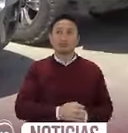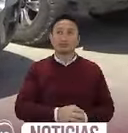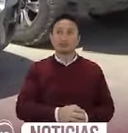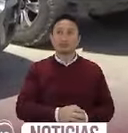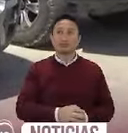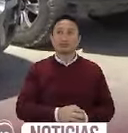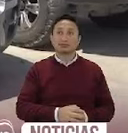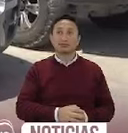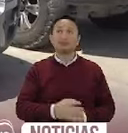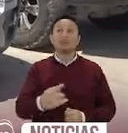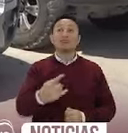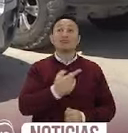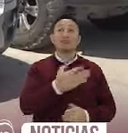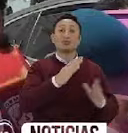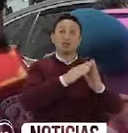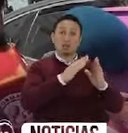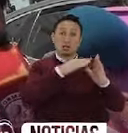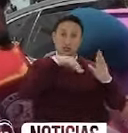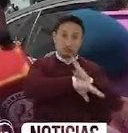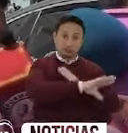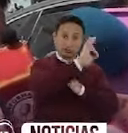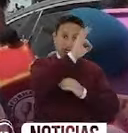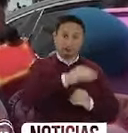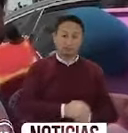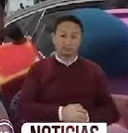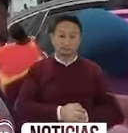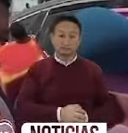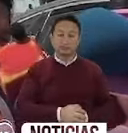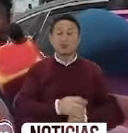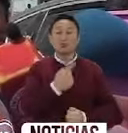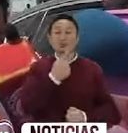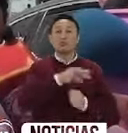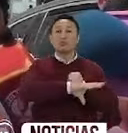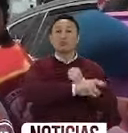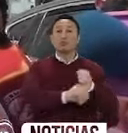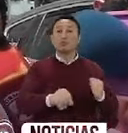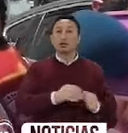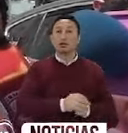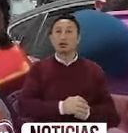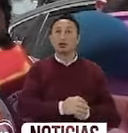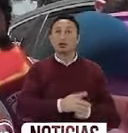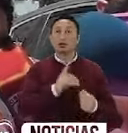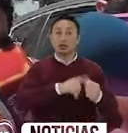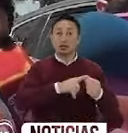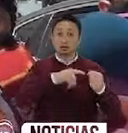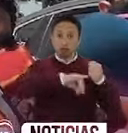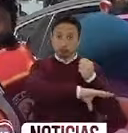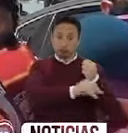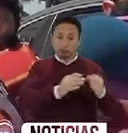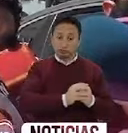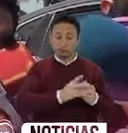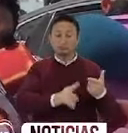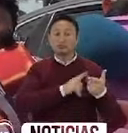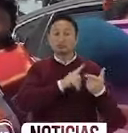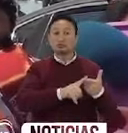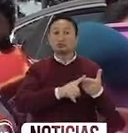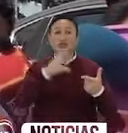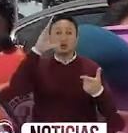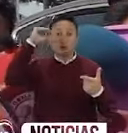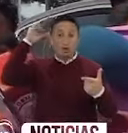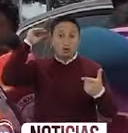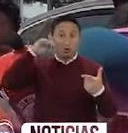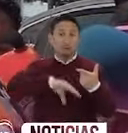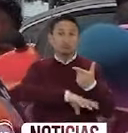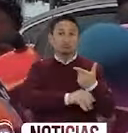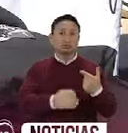en la casa allanada por la policía. Se encuentran robadas. Una fue en la ciudad de Quito y otra en la ciudad de Riobamba, según